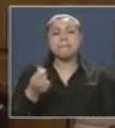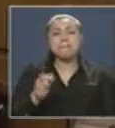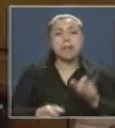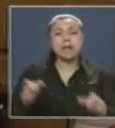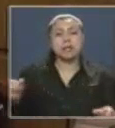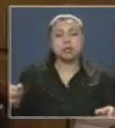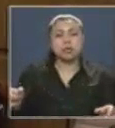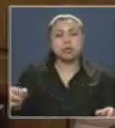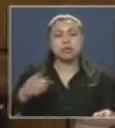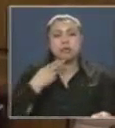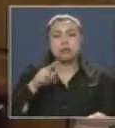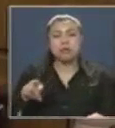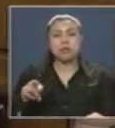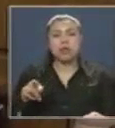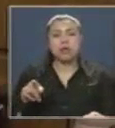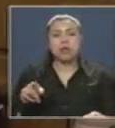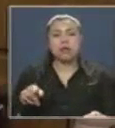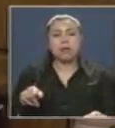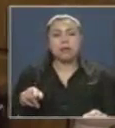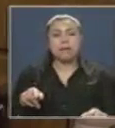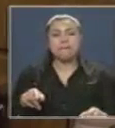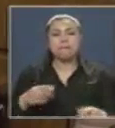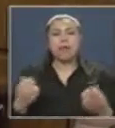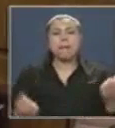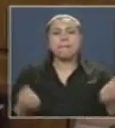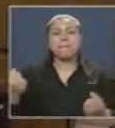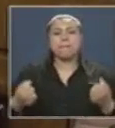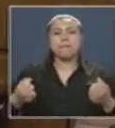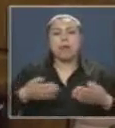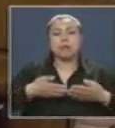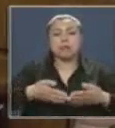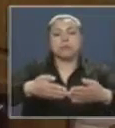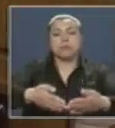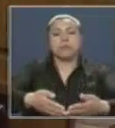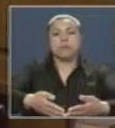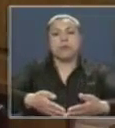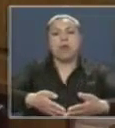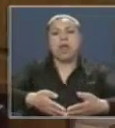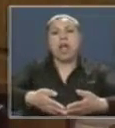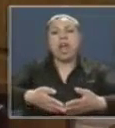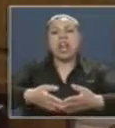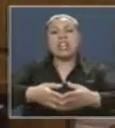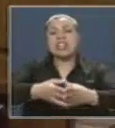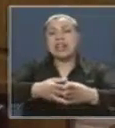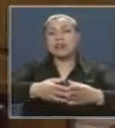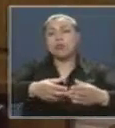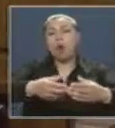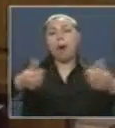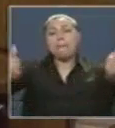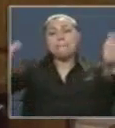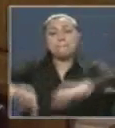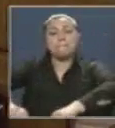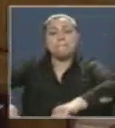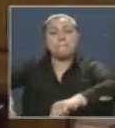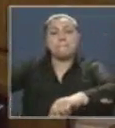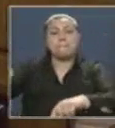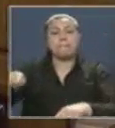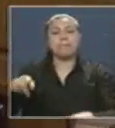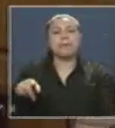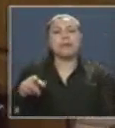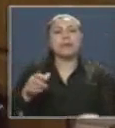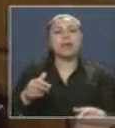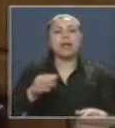había levantado la licitación para el subsidio de transporte marítimo de carga en Quinchao, la están echando abajo. Y el Seremi de Transporte tiene